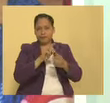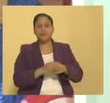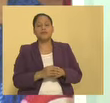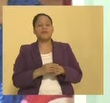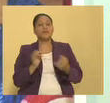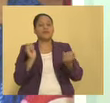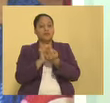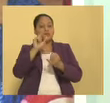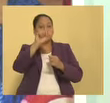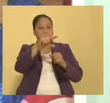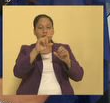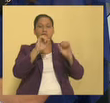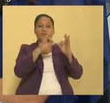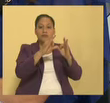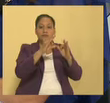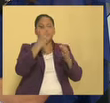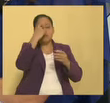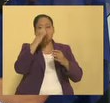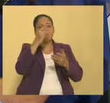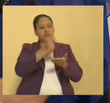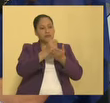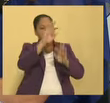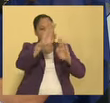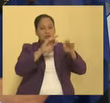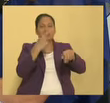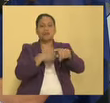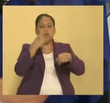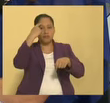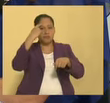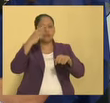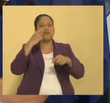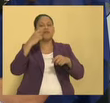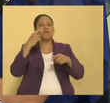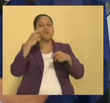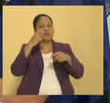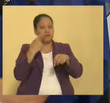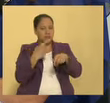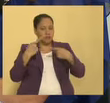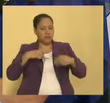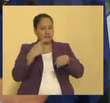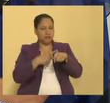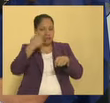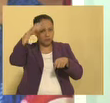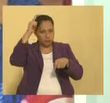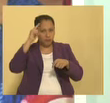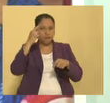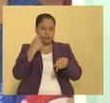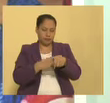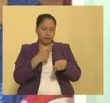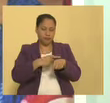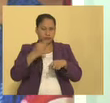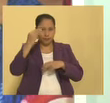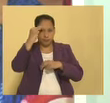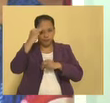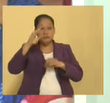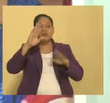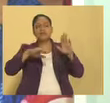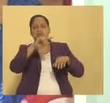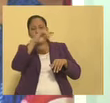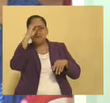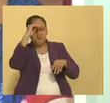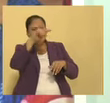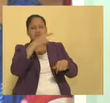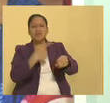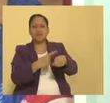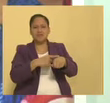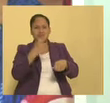a las instituciones para el tratamiento y apoyo a enfermos mentales. A veces creemos que por su condición